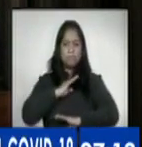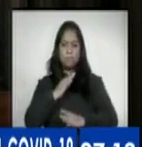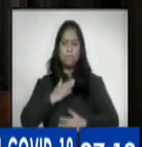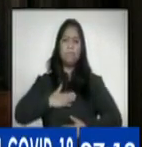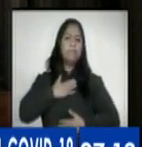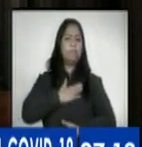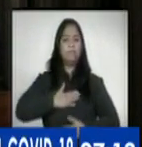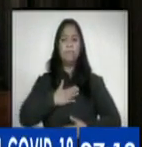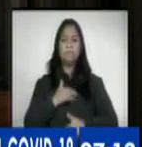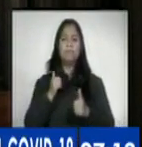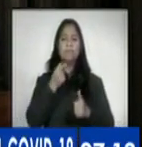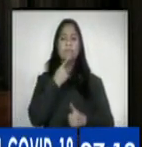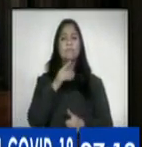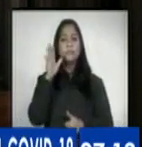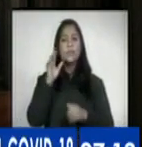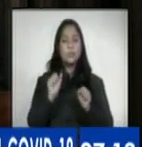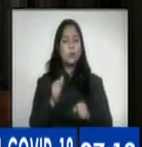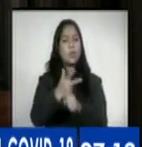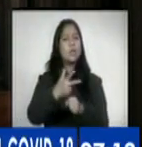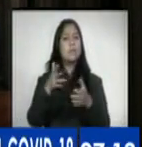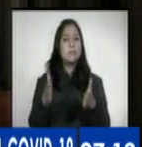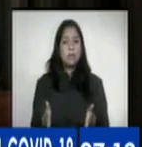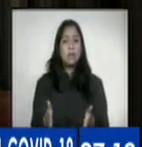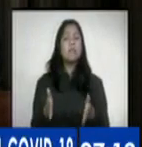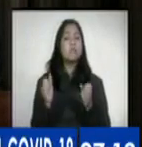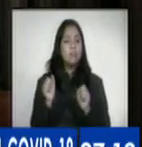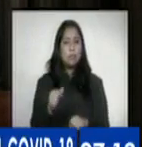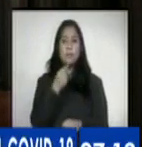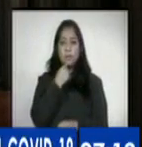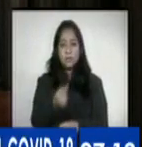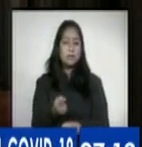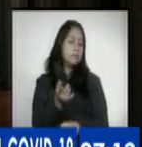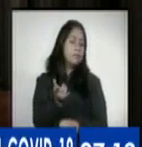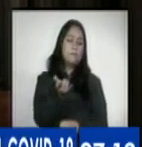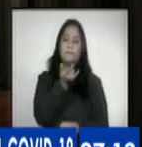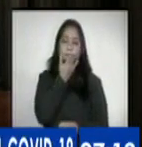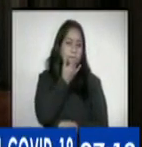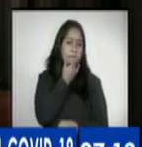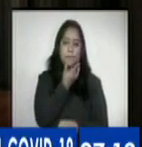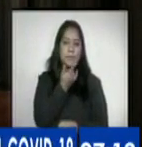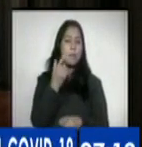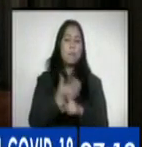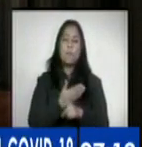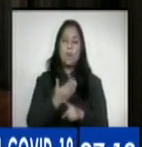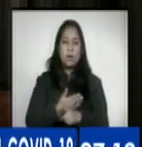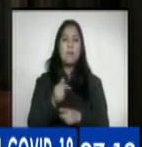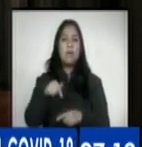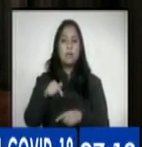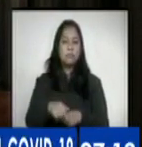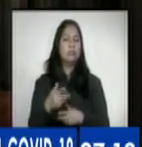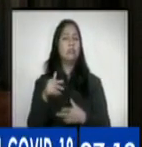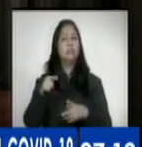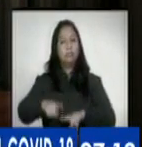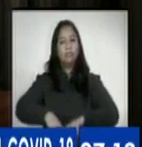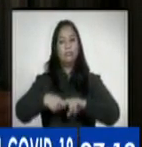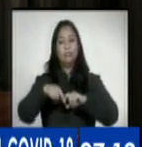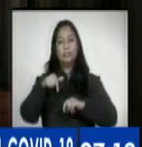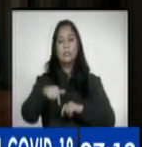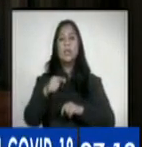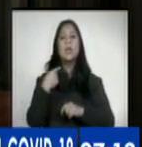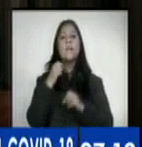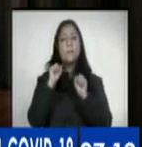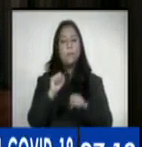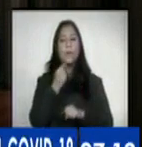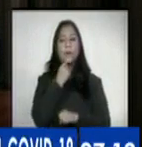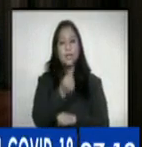podamos los guatemaltecos, con todas las excusas por los malestares que estamos ocasionando debido a este estado de calamidad, poder